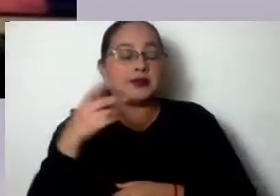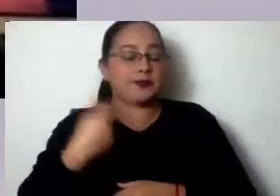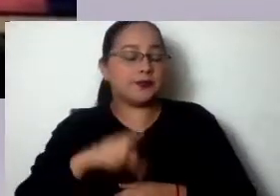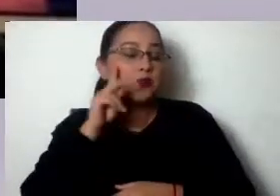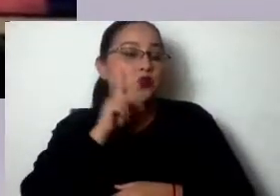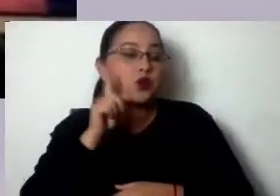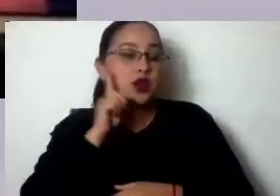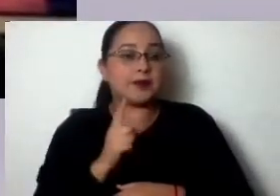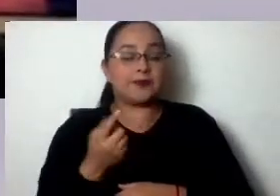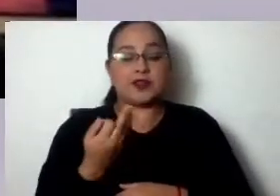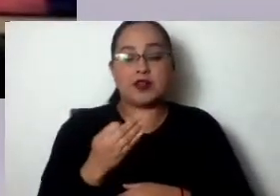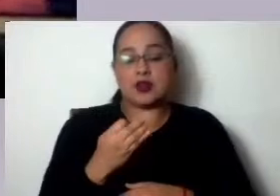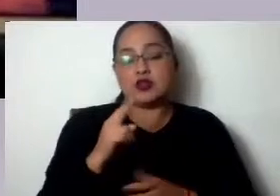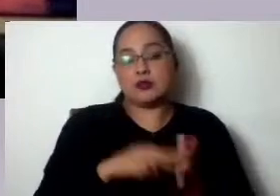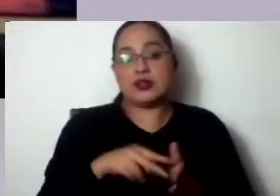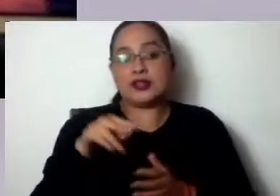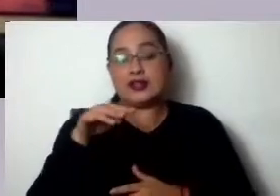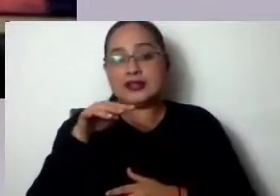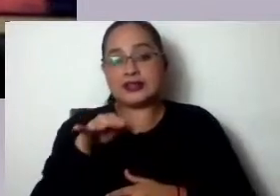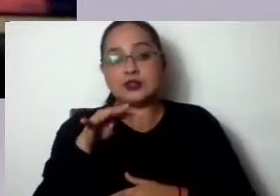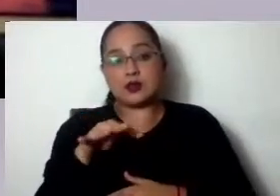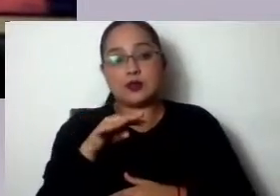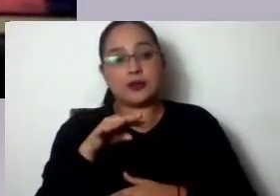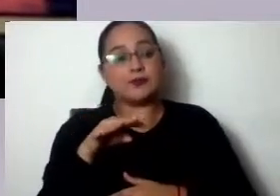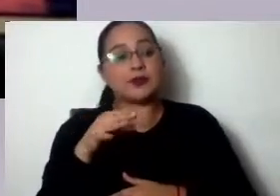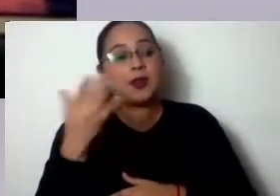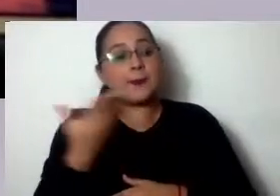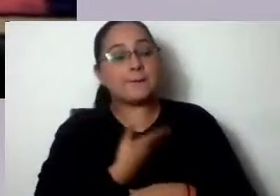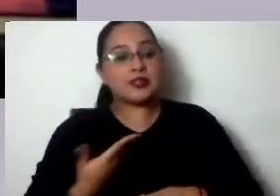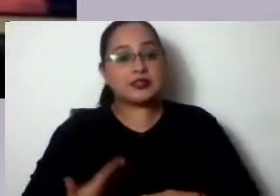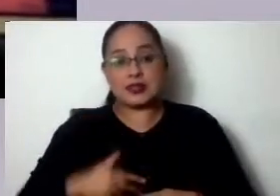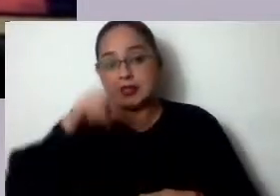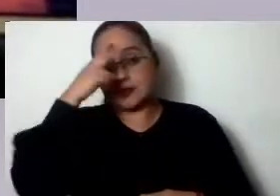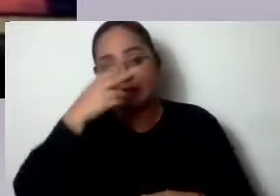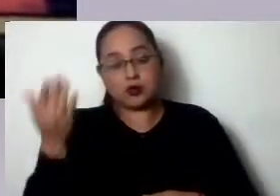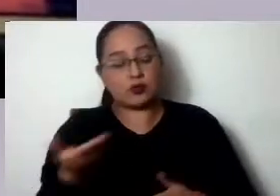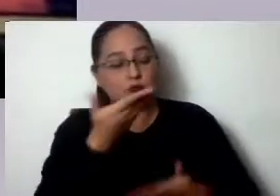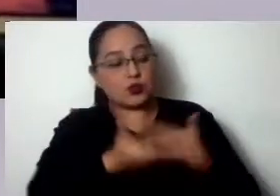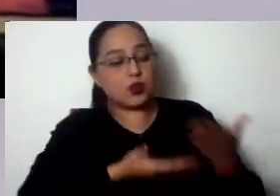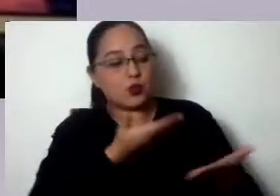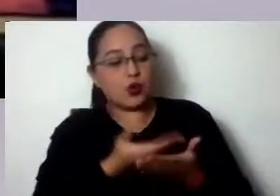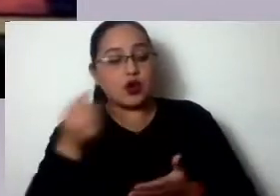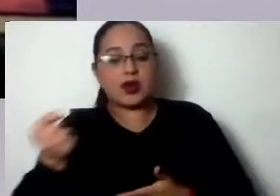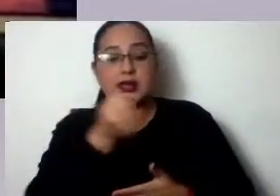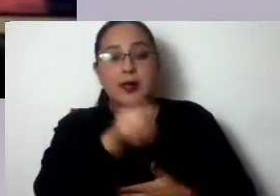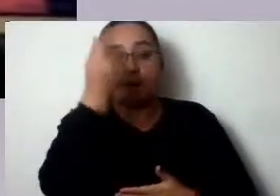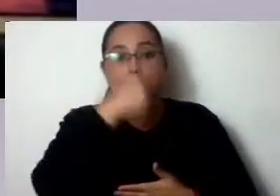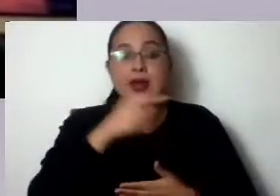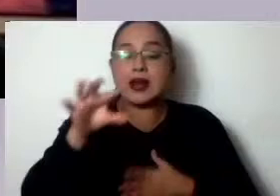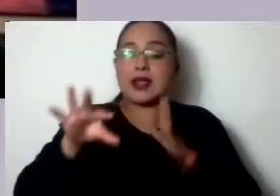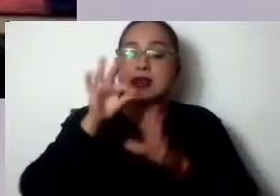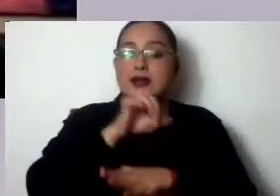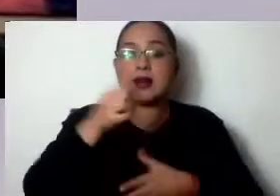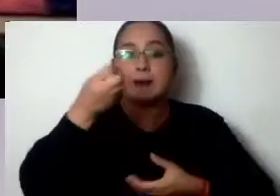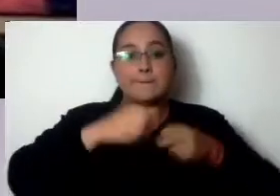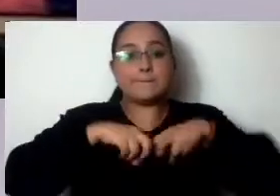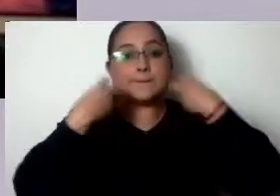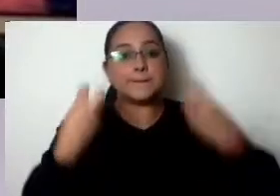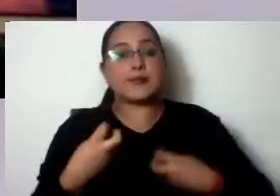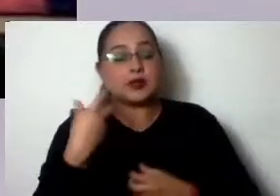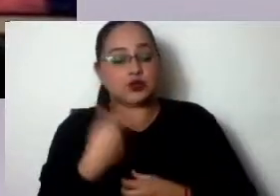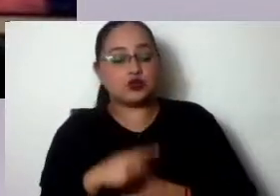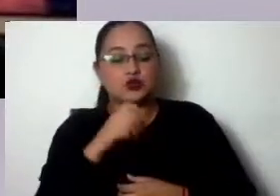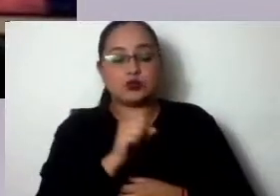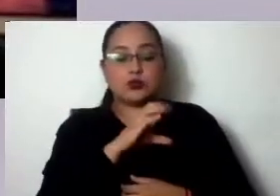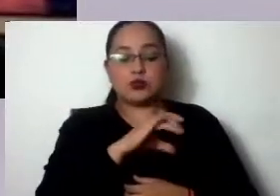de 2019 es propuesta por el señor presidente de la república como ministra de la suprema corte de justicia de la